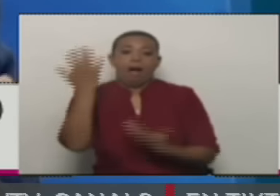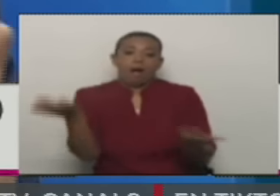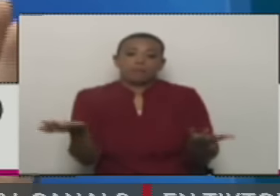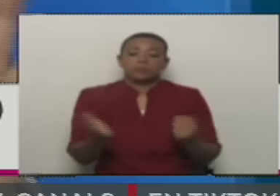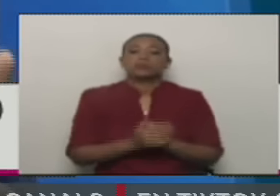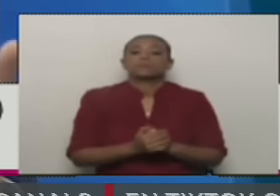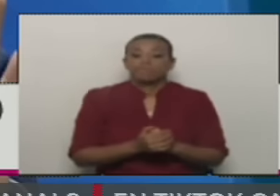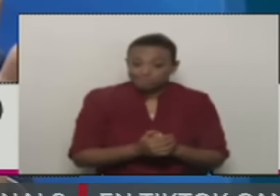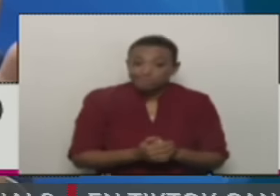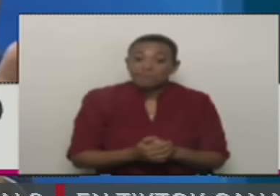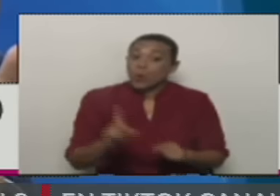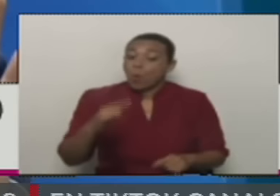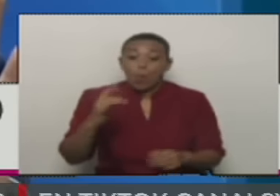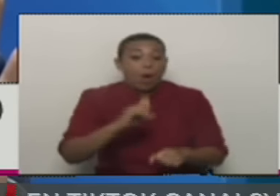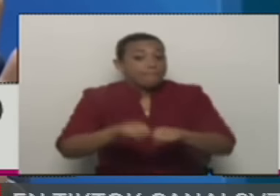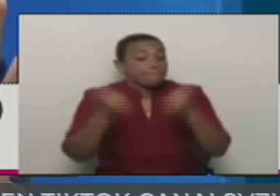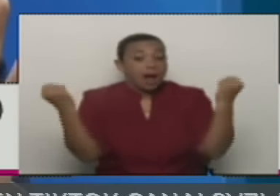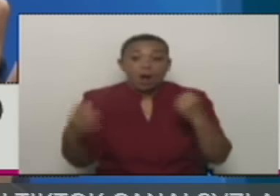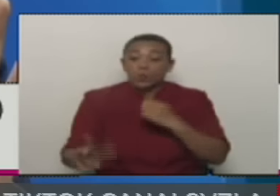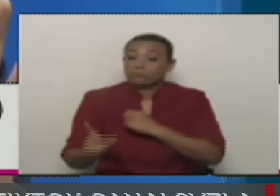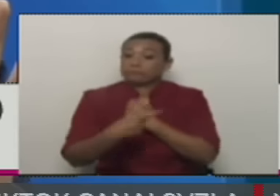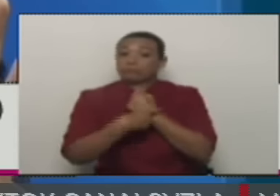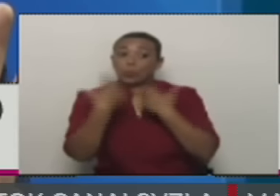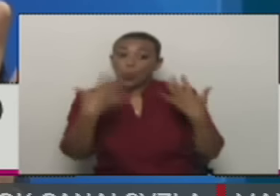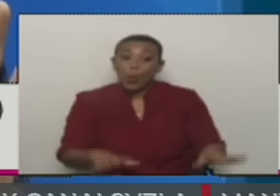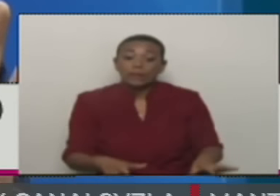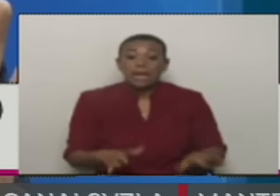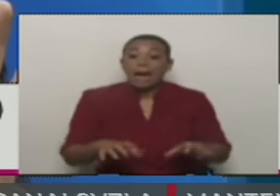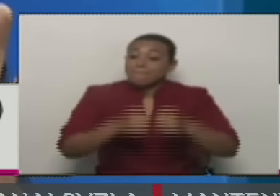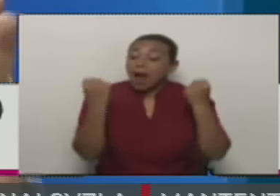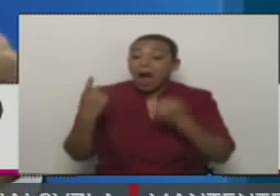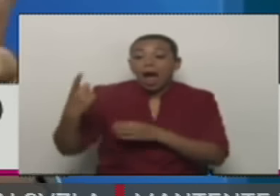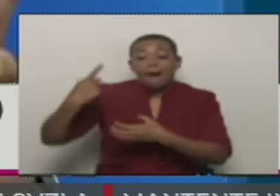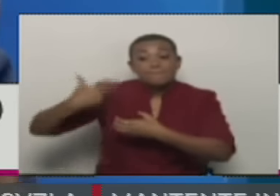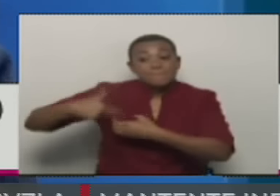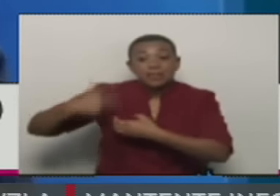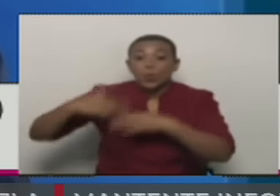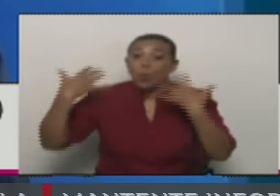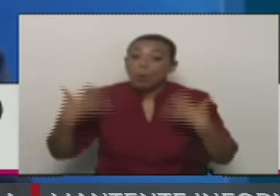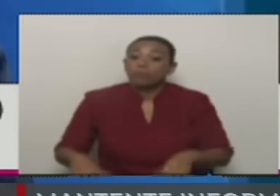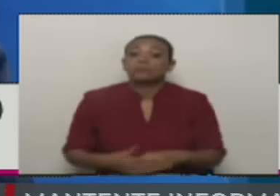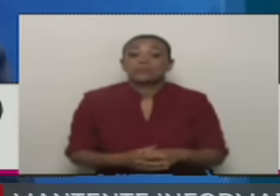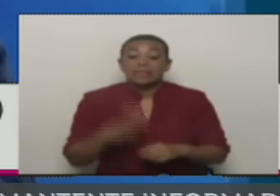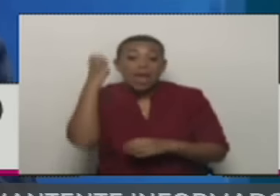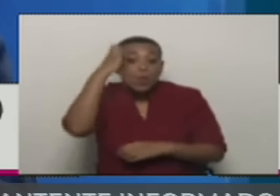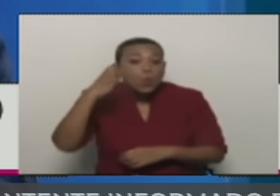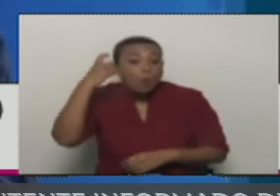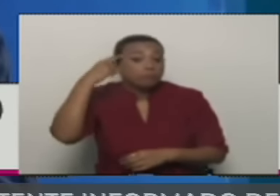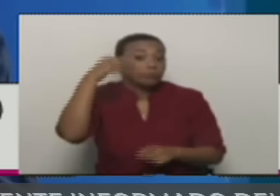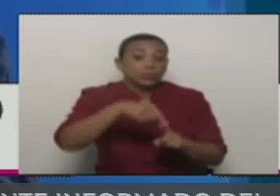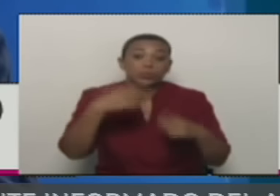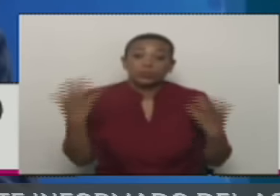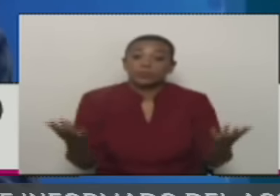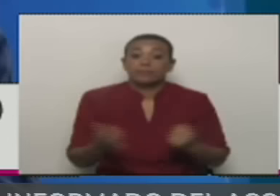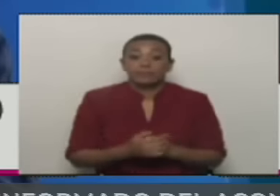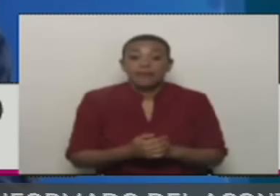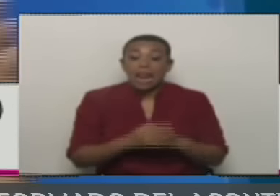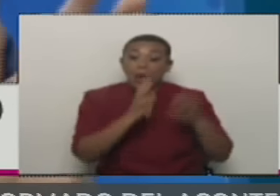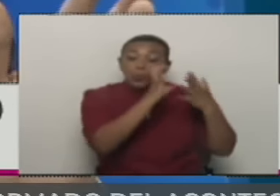donde le hicieron daño a la industria petrolera y gasífera de Estados Unidos, de Europa y a la